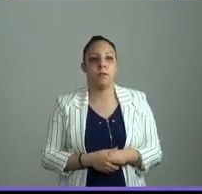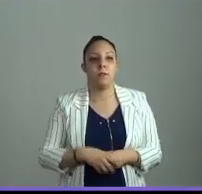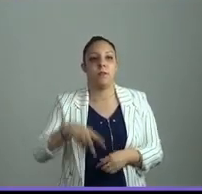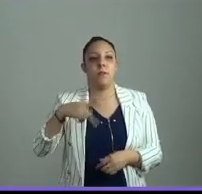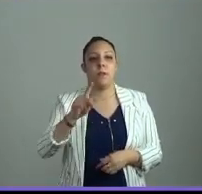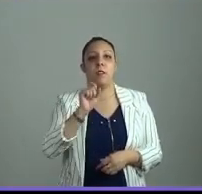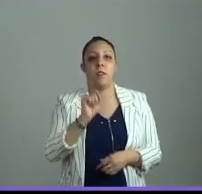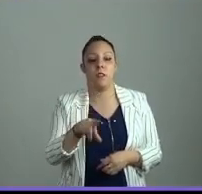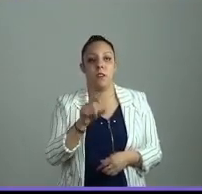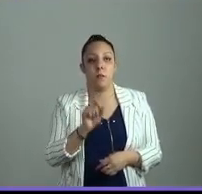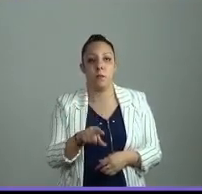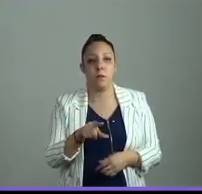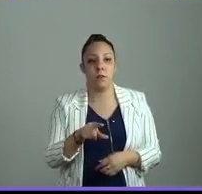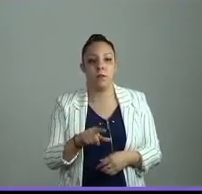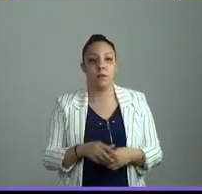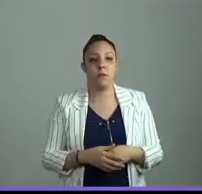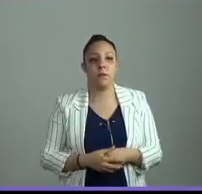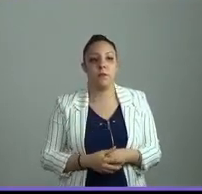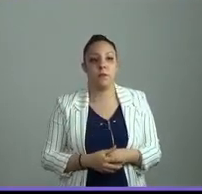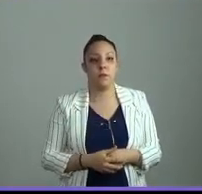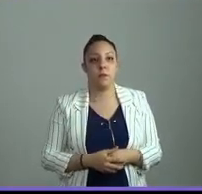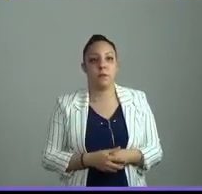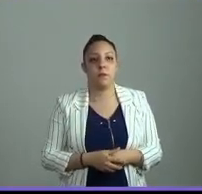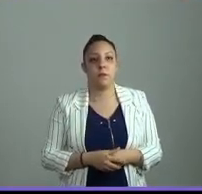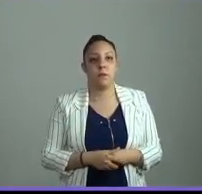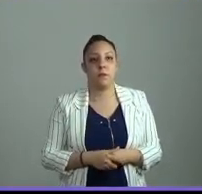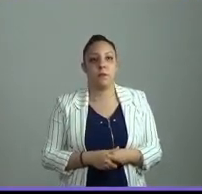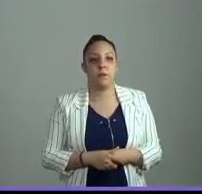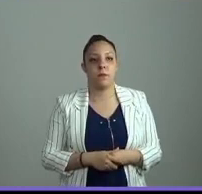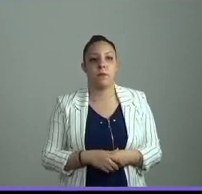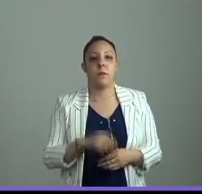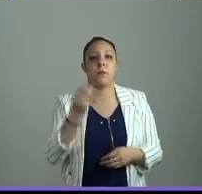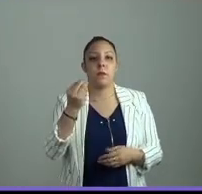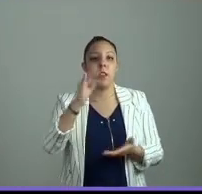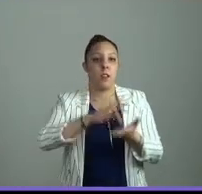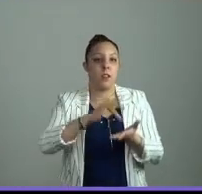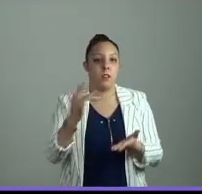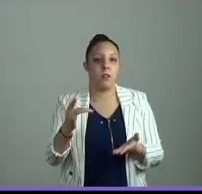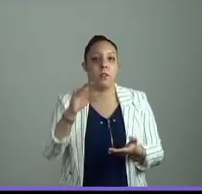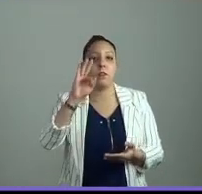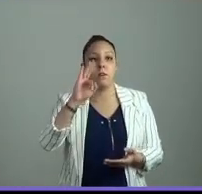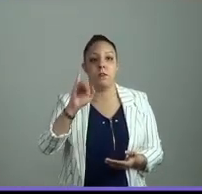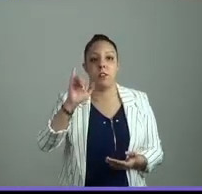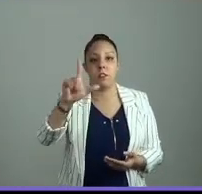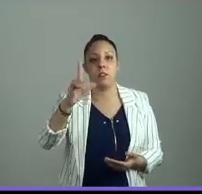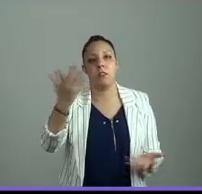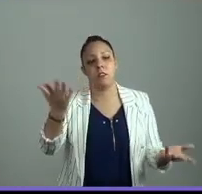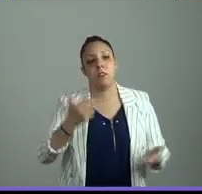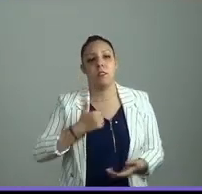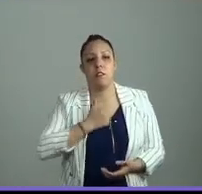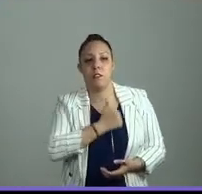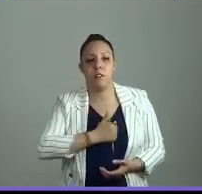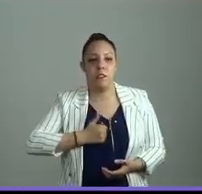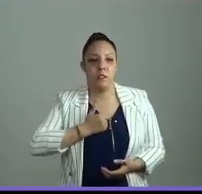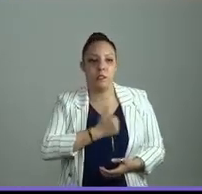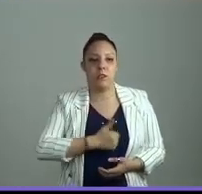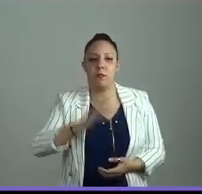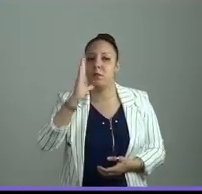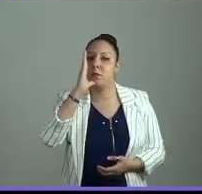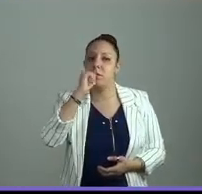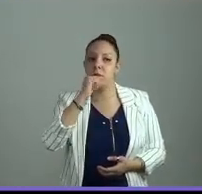sueños por la feria de una pena que la otra pena no vernos y en